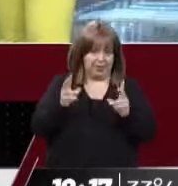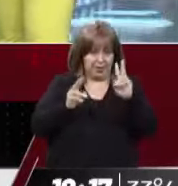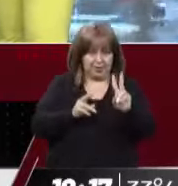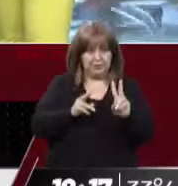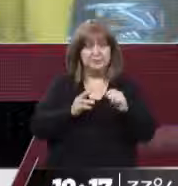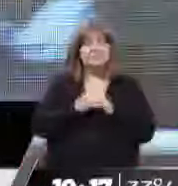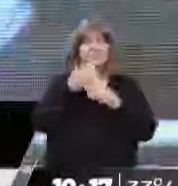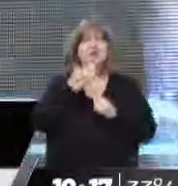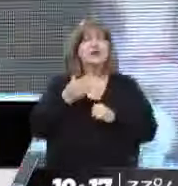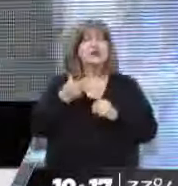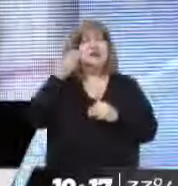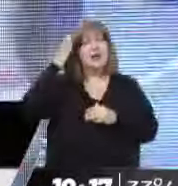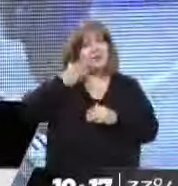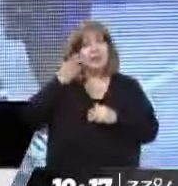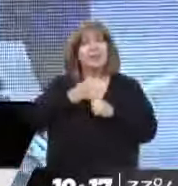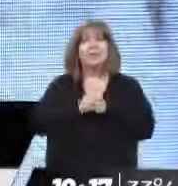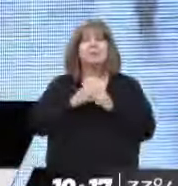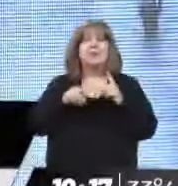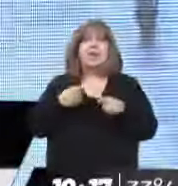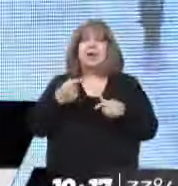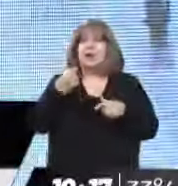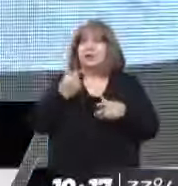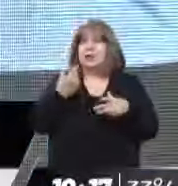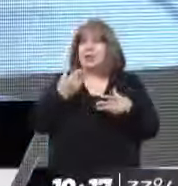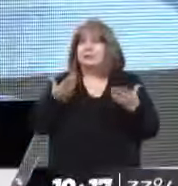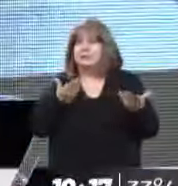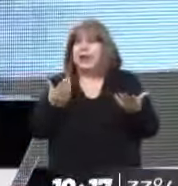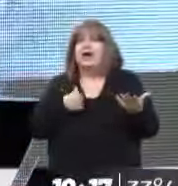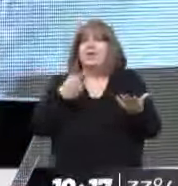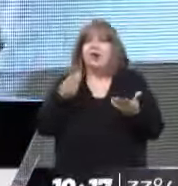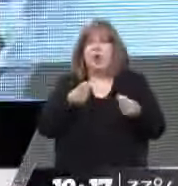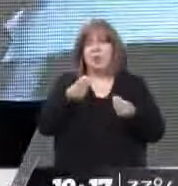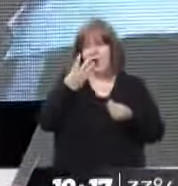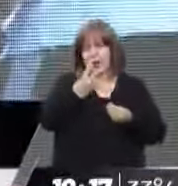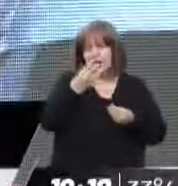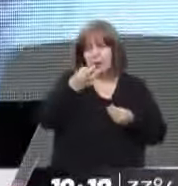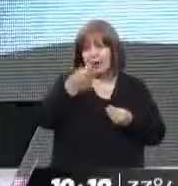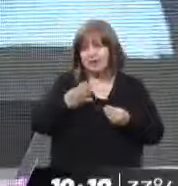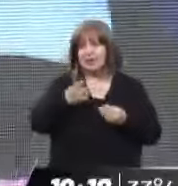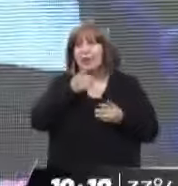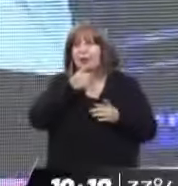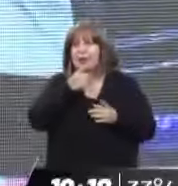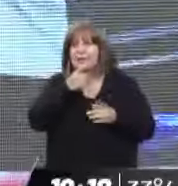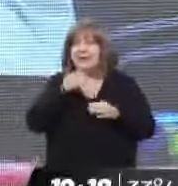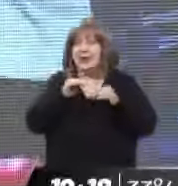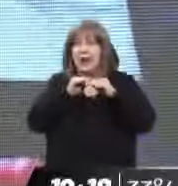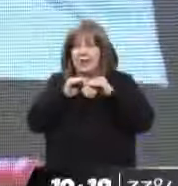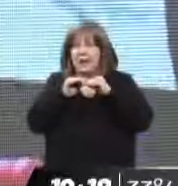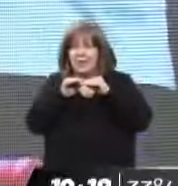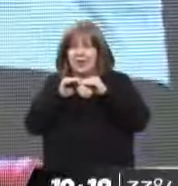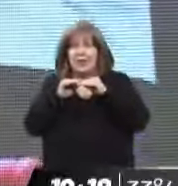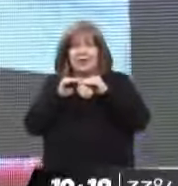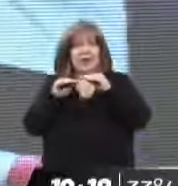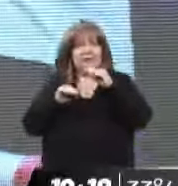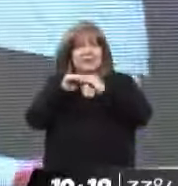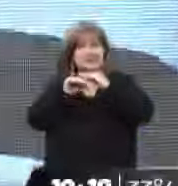Gracias, Silvia. Bien, la expectativa con que funcione precios justos y que se mantenga en ese 4% que parece muy difícil de cumplir como límite,